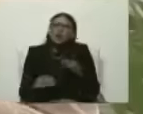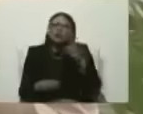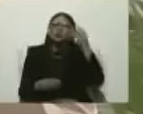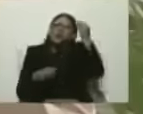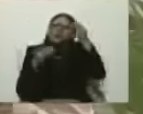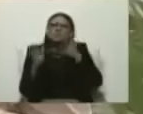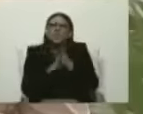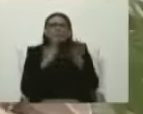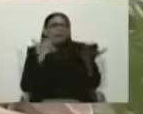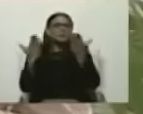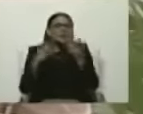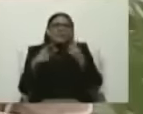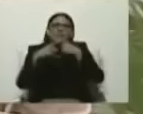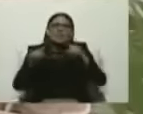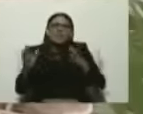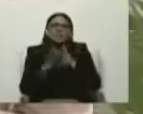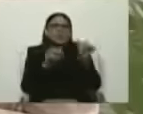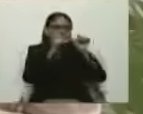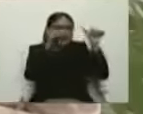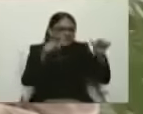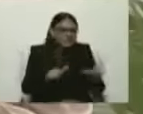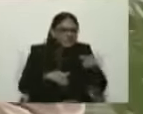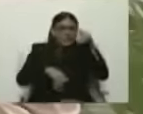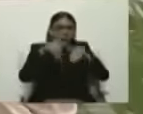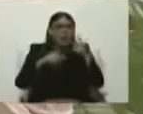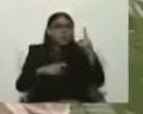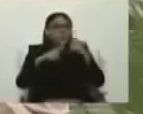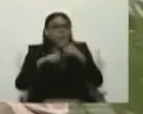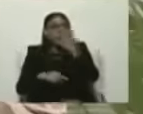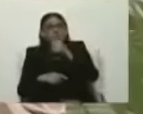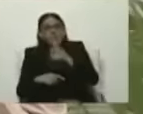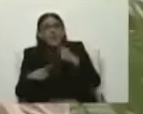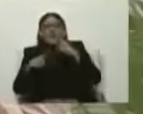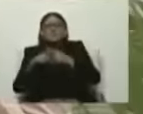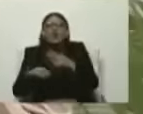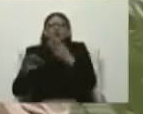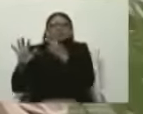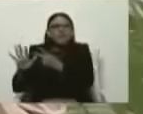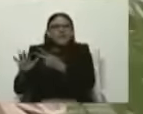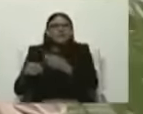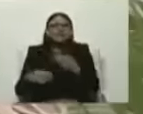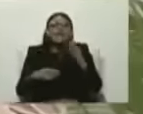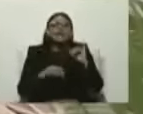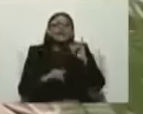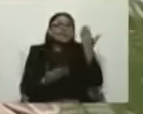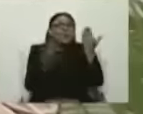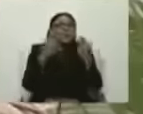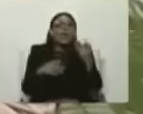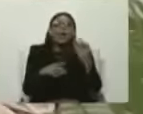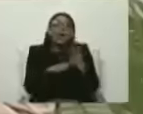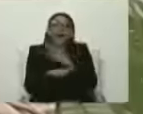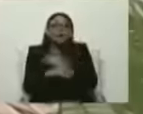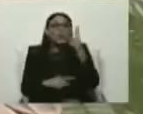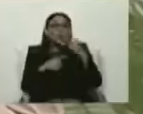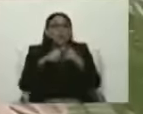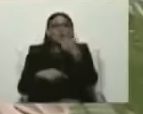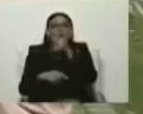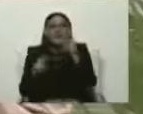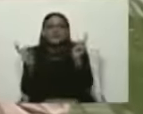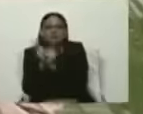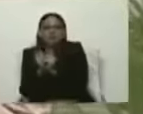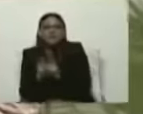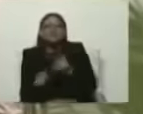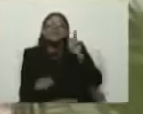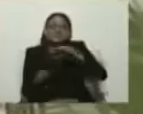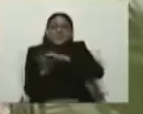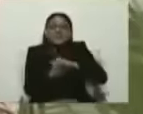la diferencia de la maquinaria electoral 1x10x7 a la anterior? Número dos, se ha alertado sobre planes violentos y